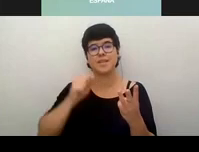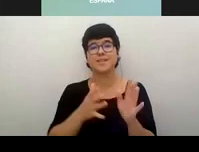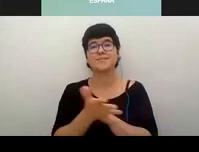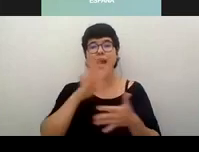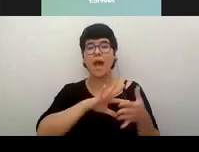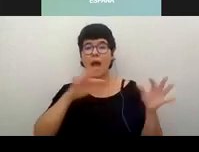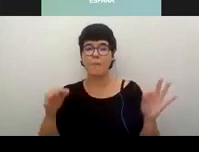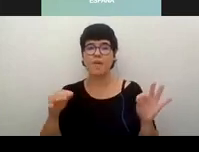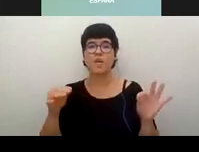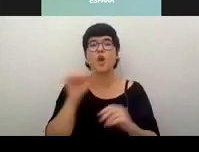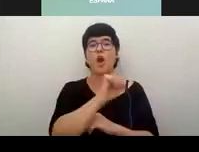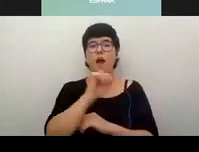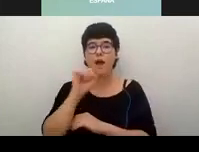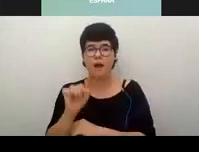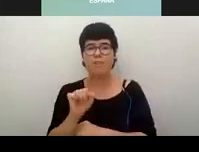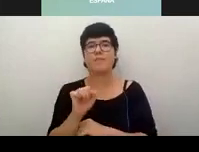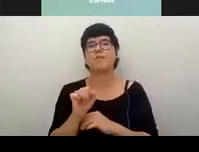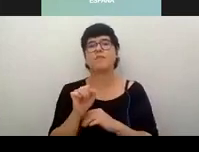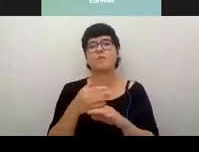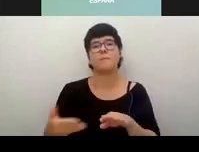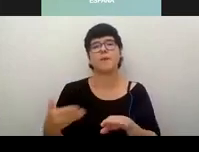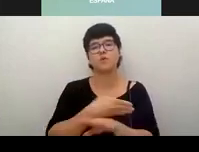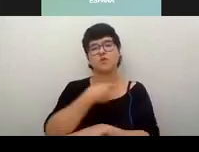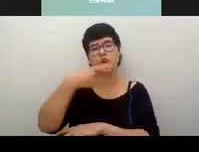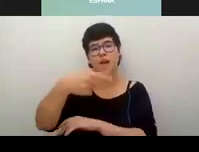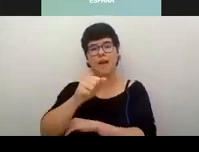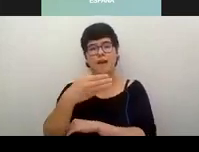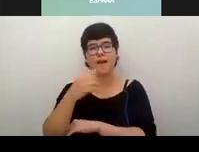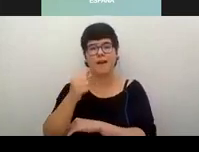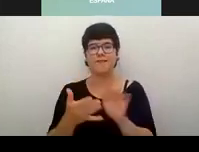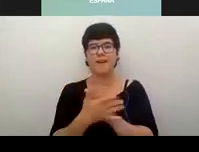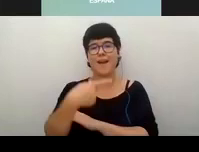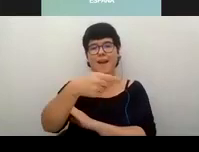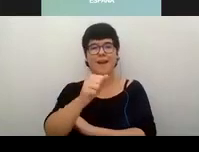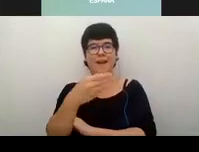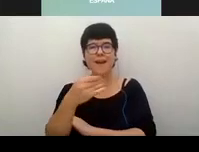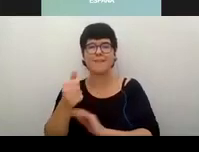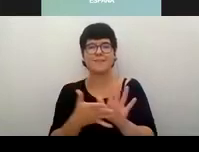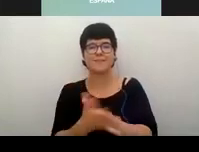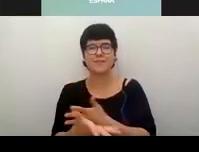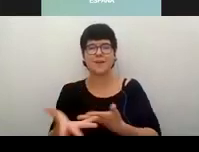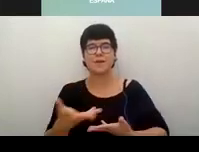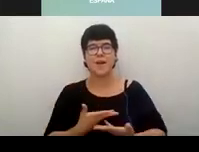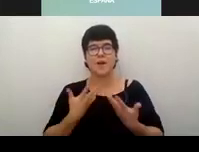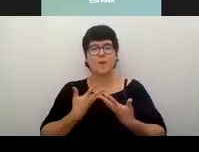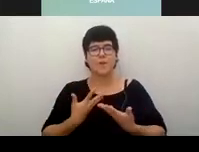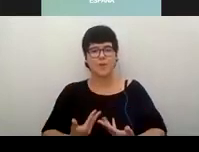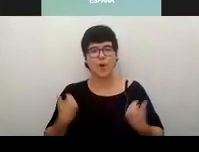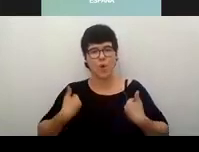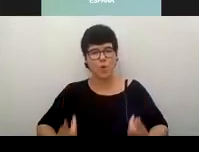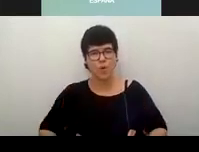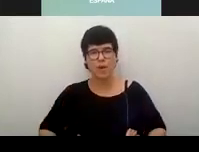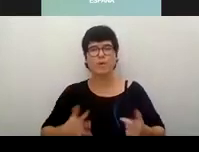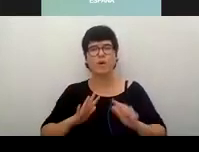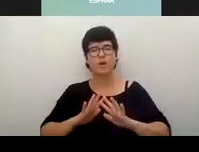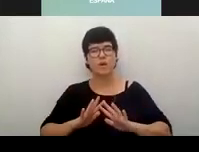GABA sería el sistema central relajador, sedante del cuerpo. Por lo tanto, la taurina